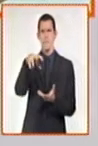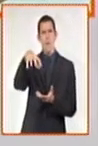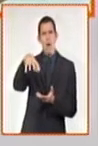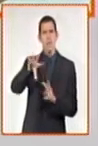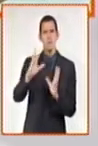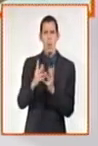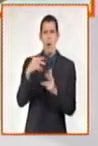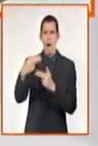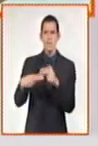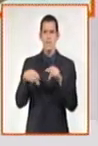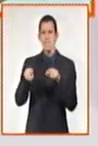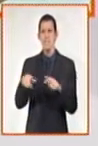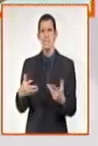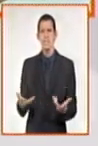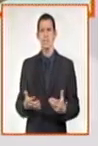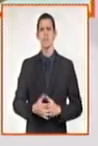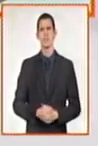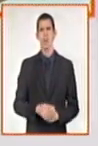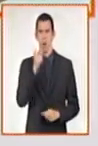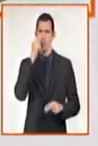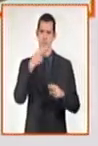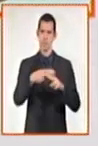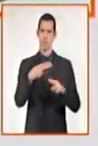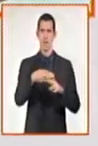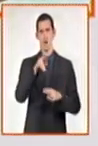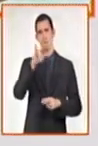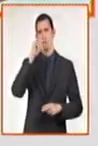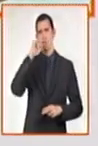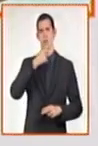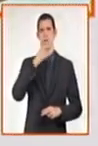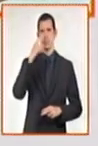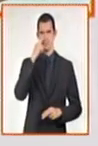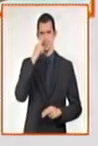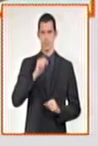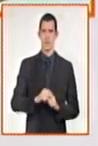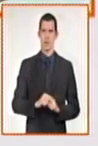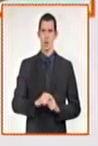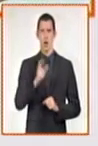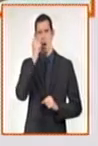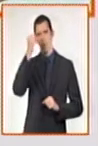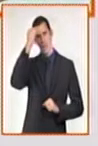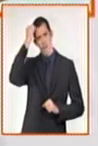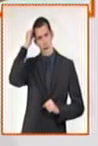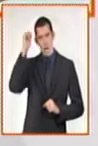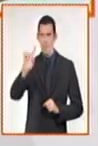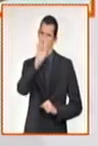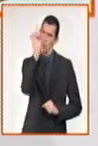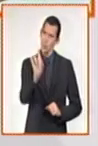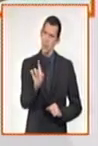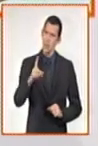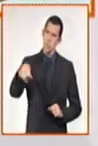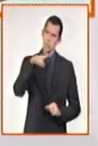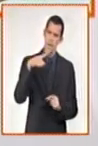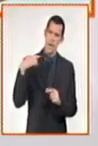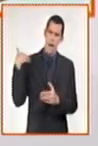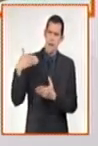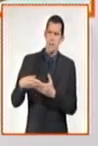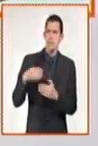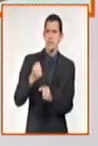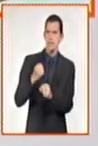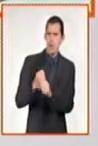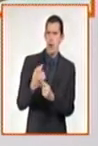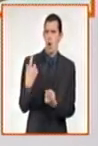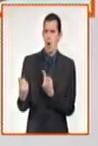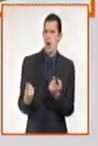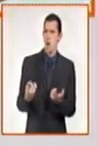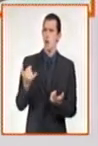nuevamente, Rubén. Me gustaría que nos actualizara, bueno, hasta hoy, cómo se ha trabajado la contabilización de los daños que